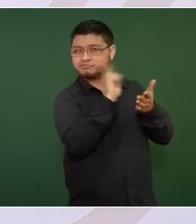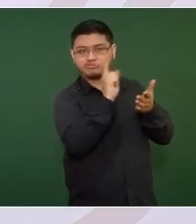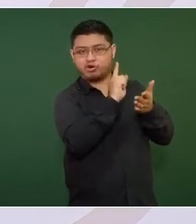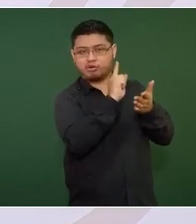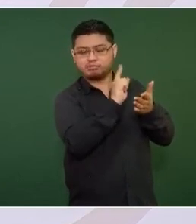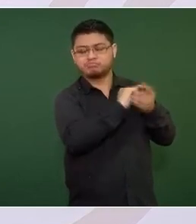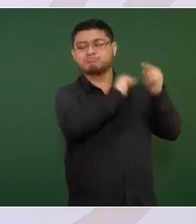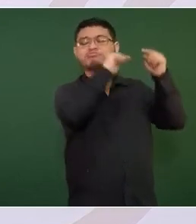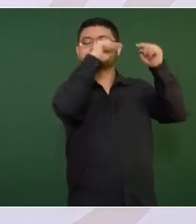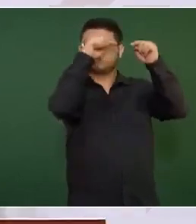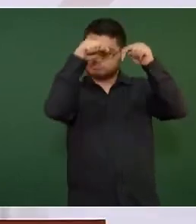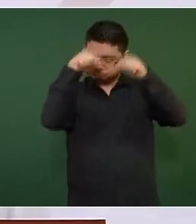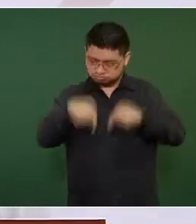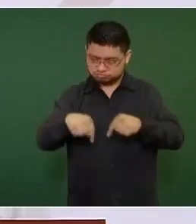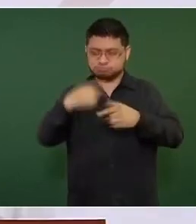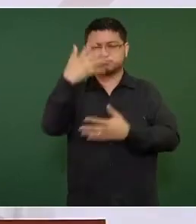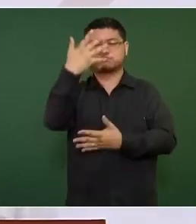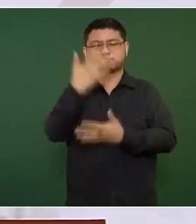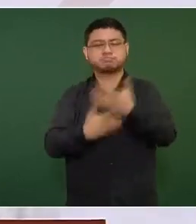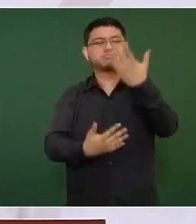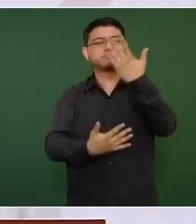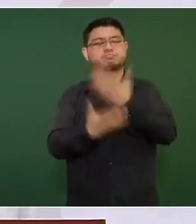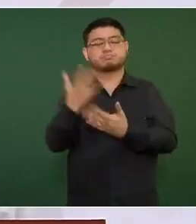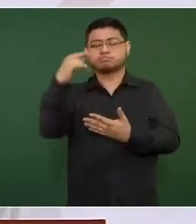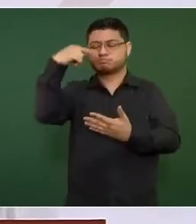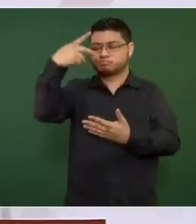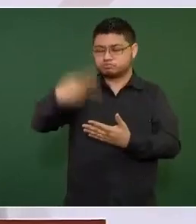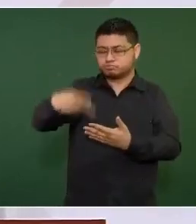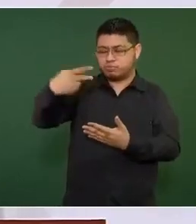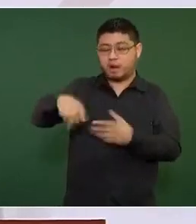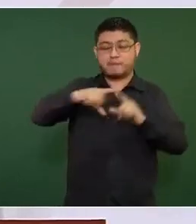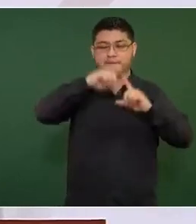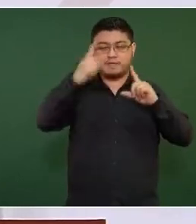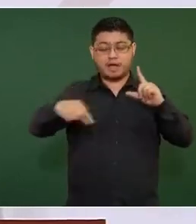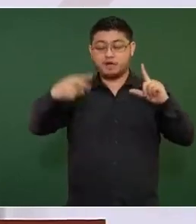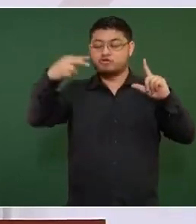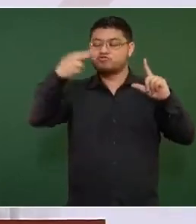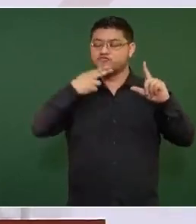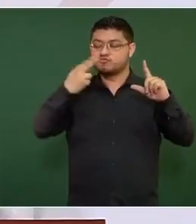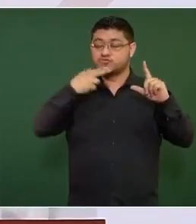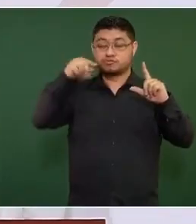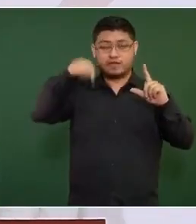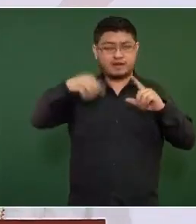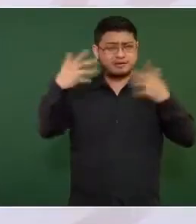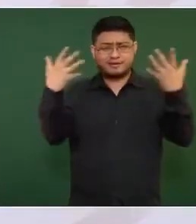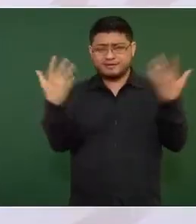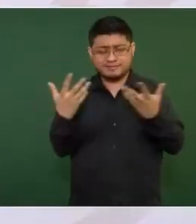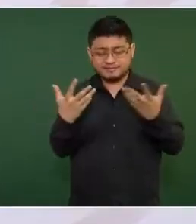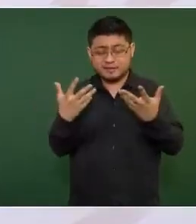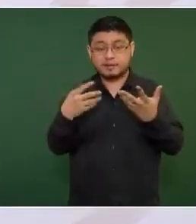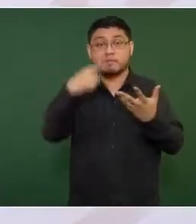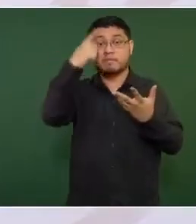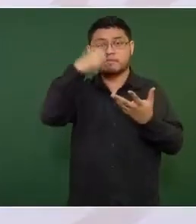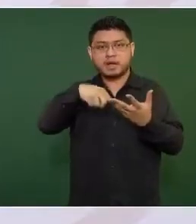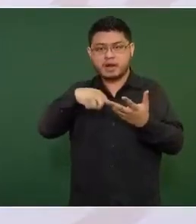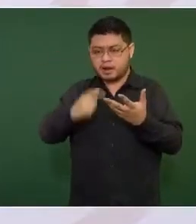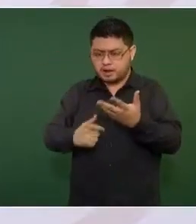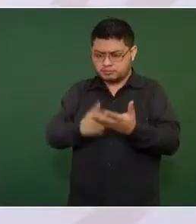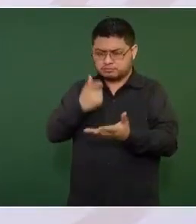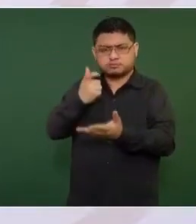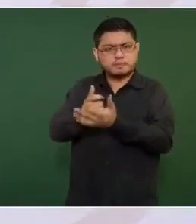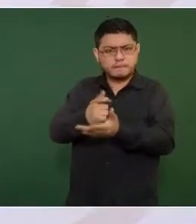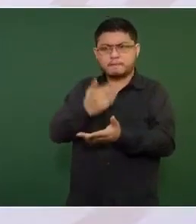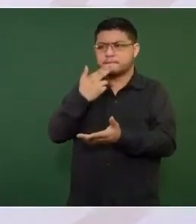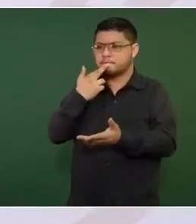se procese aquí todo el petróleo crudo para darle valor agregado a